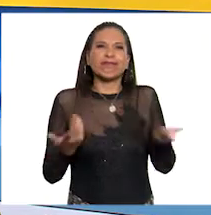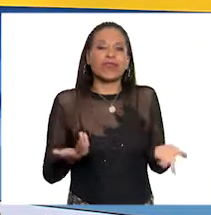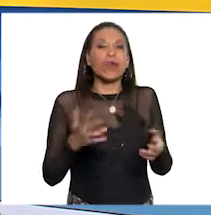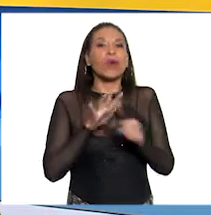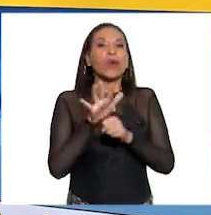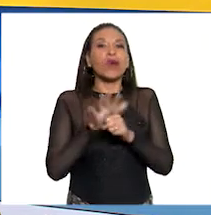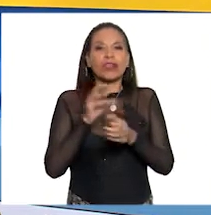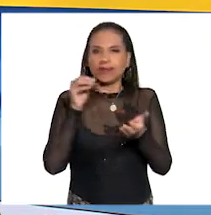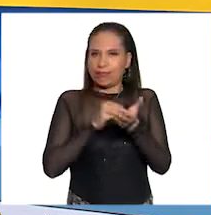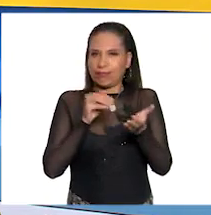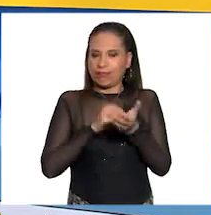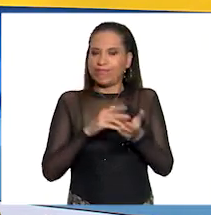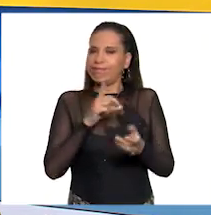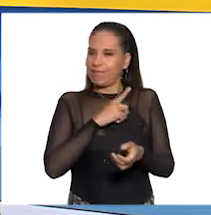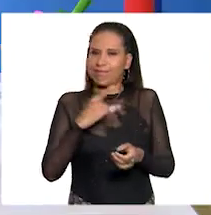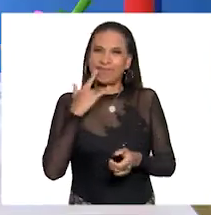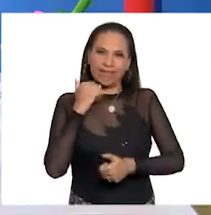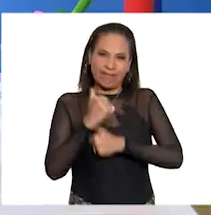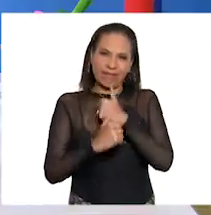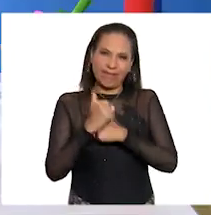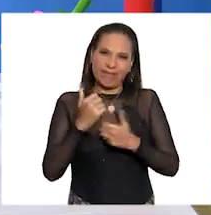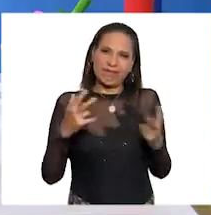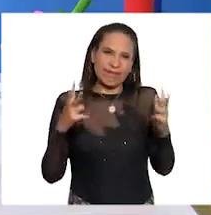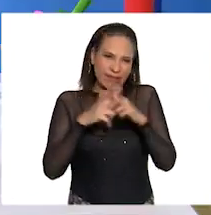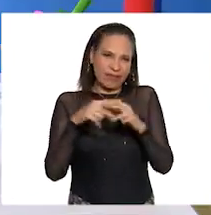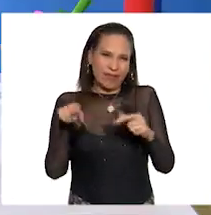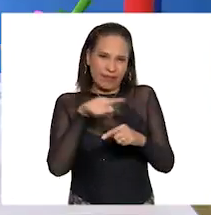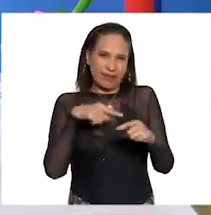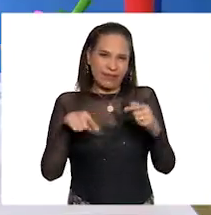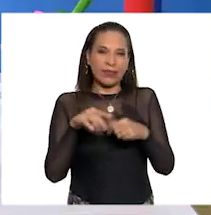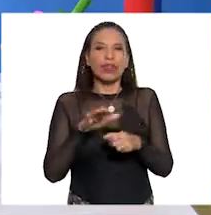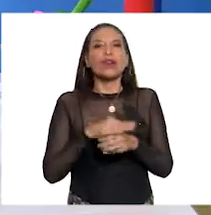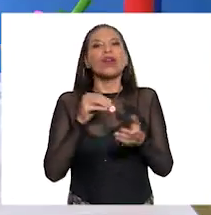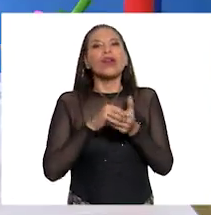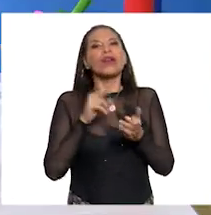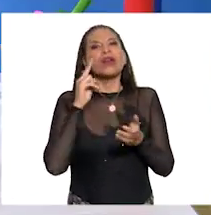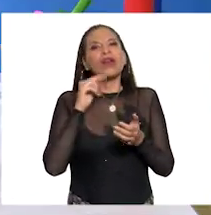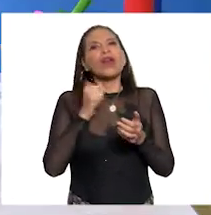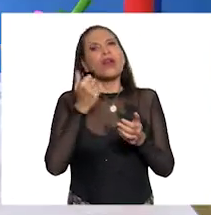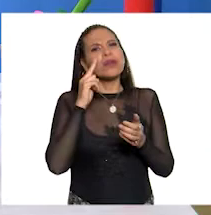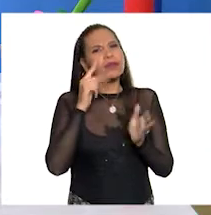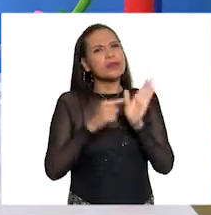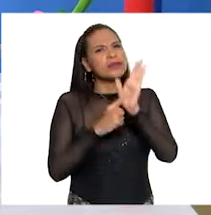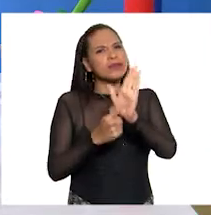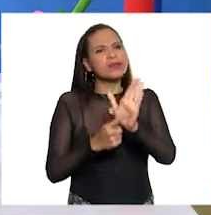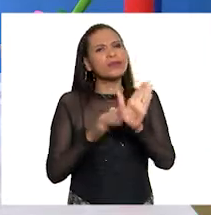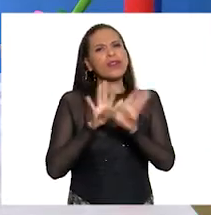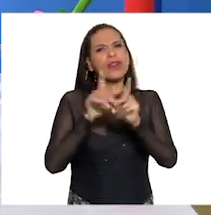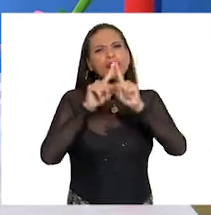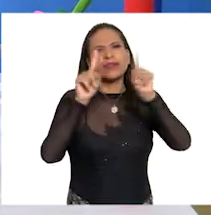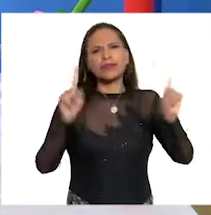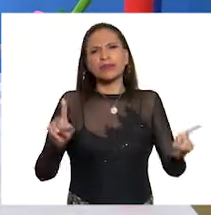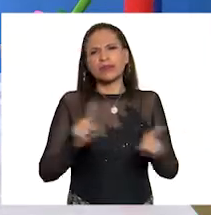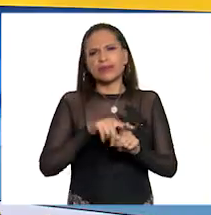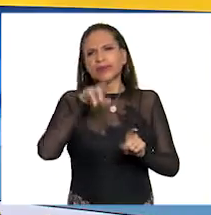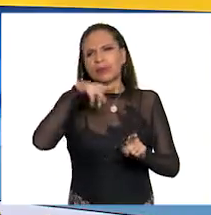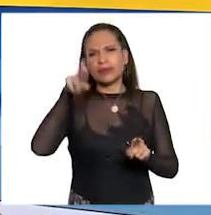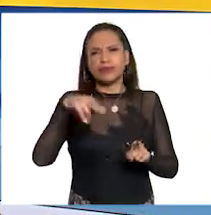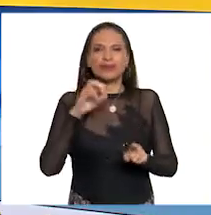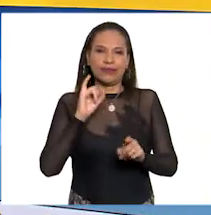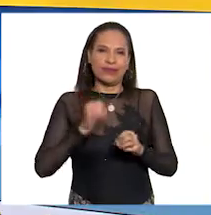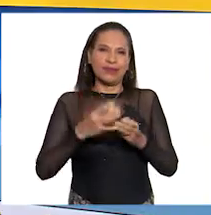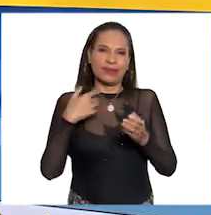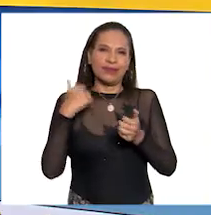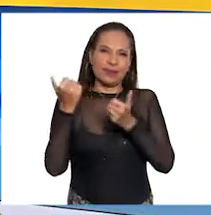las cuales todavía había que luchar. Maestra, ¿podrías mostrarnos algunos de estos murales? ¡Sí! De hecho, he